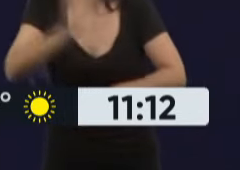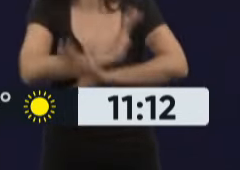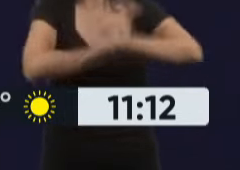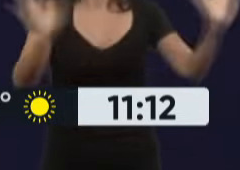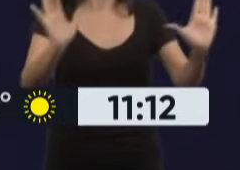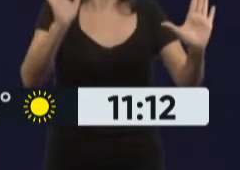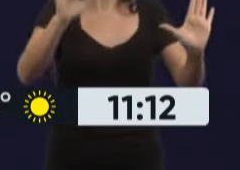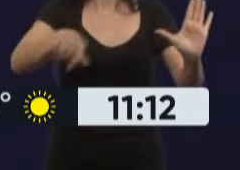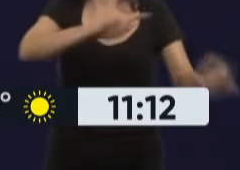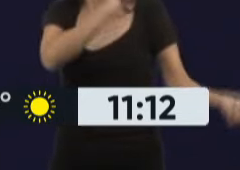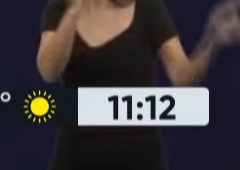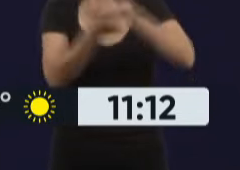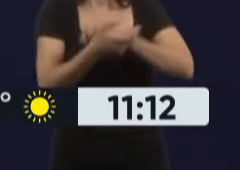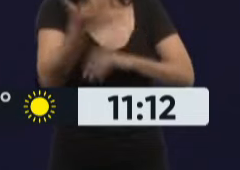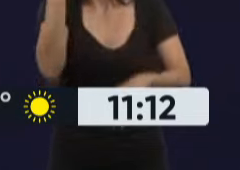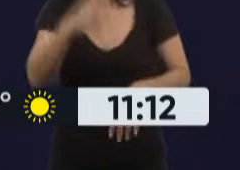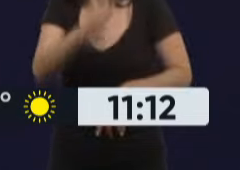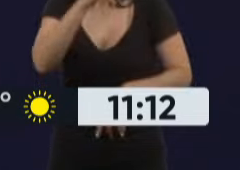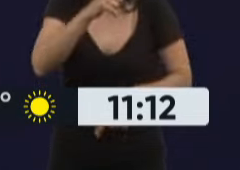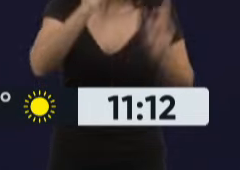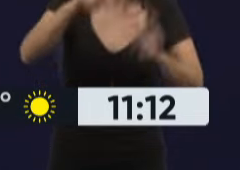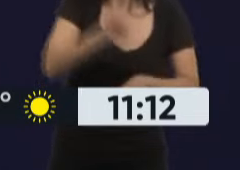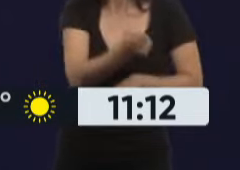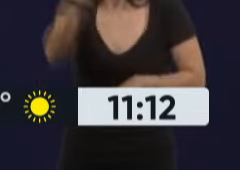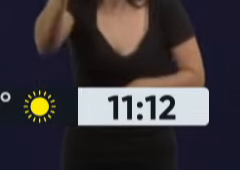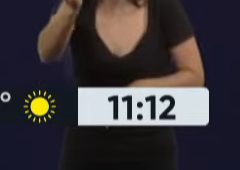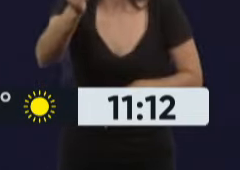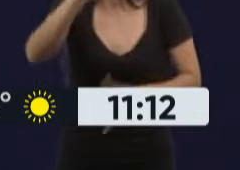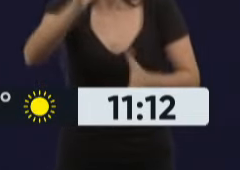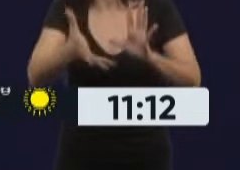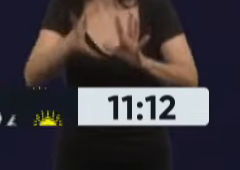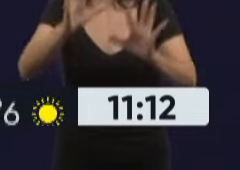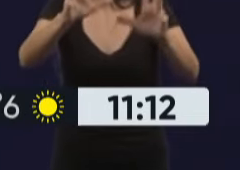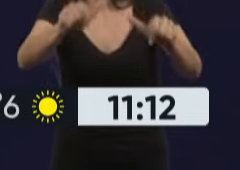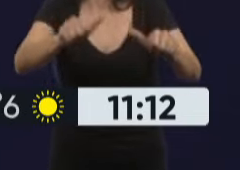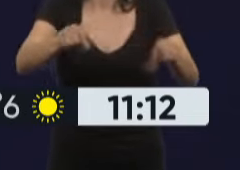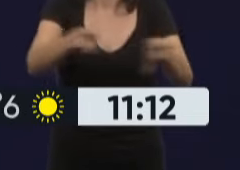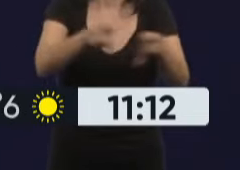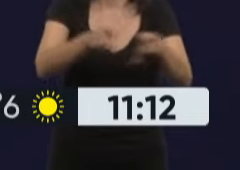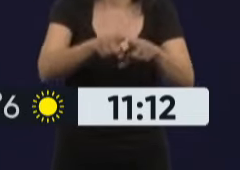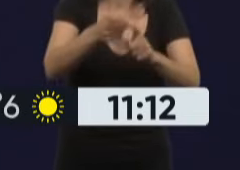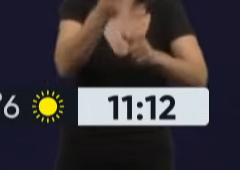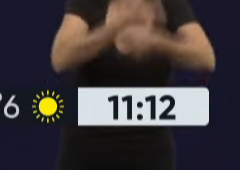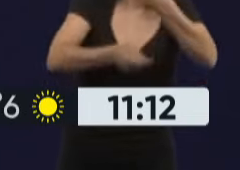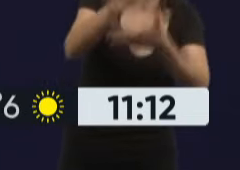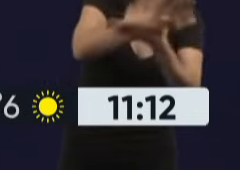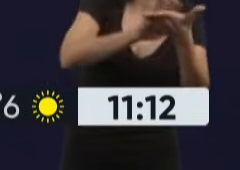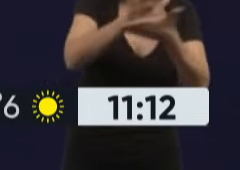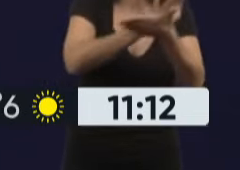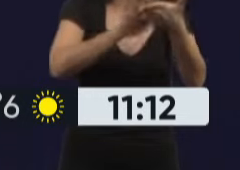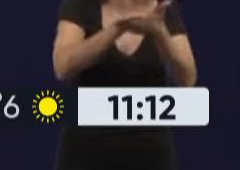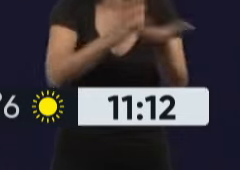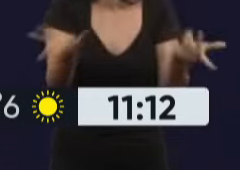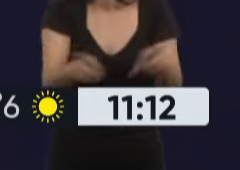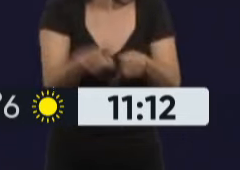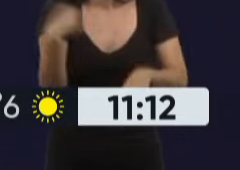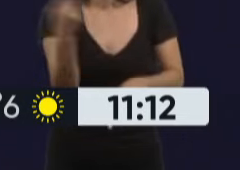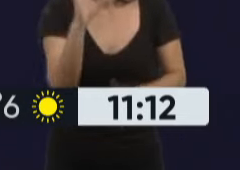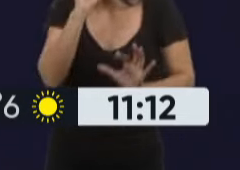y que parecía ser simplemente otro curro más de los negocios que uno puede